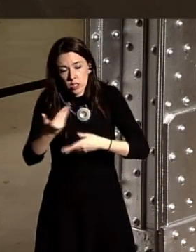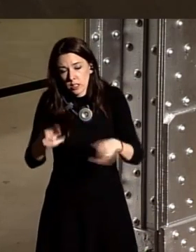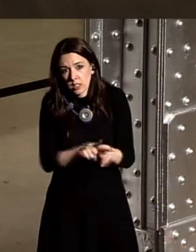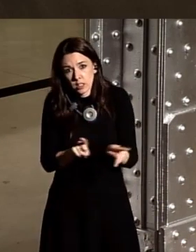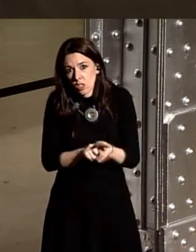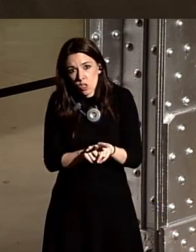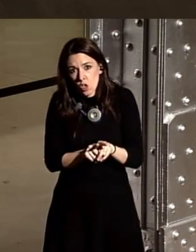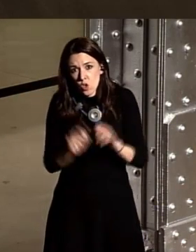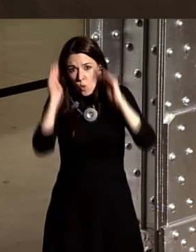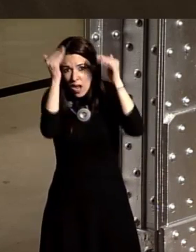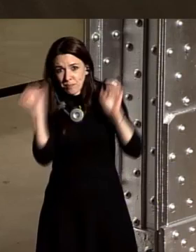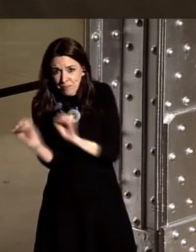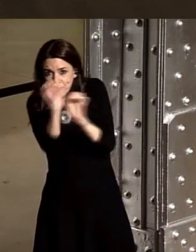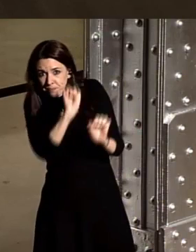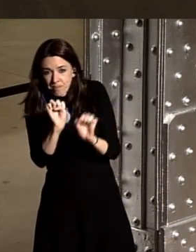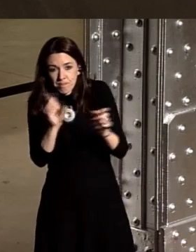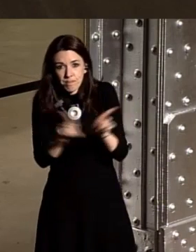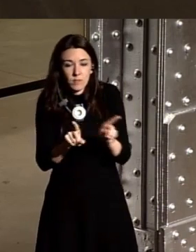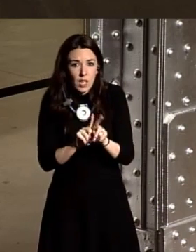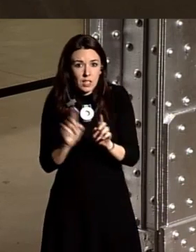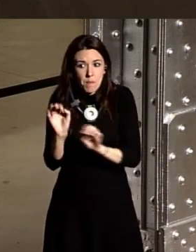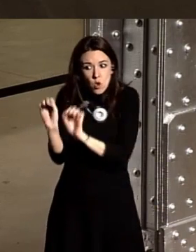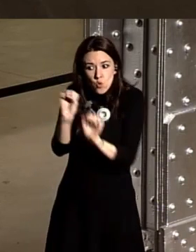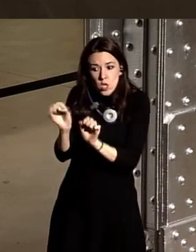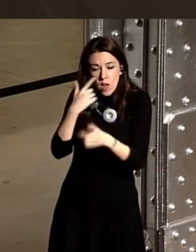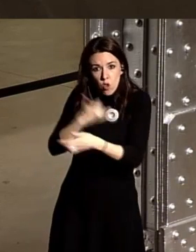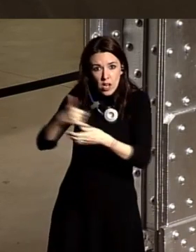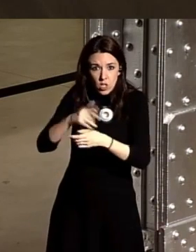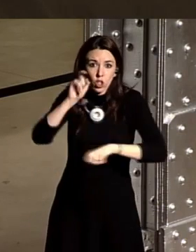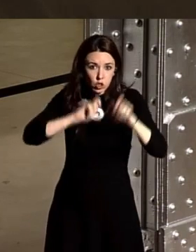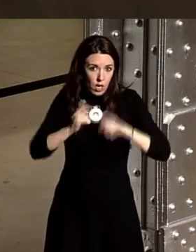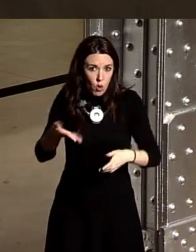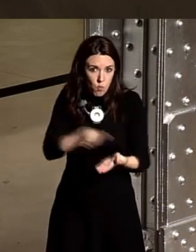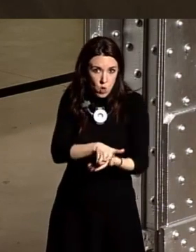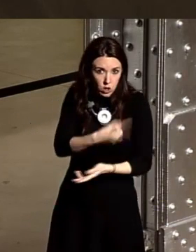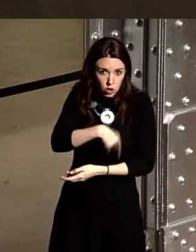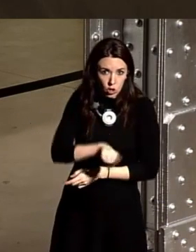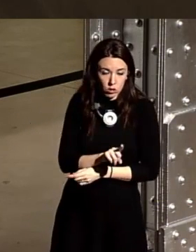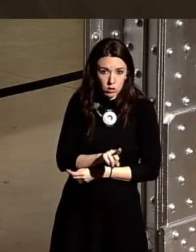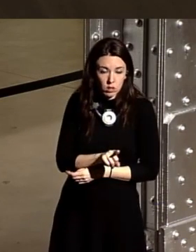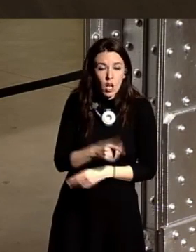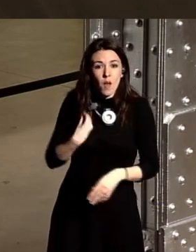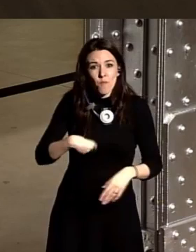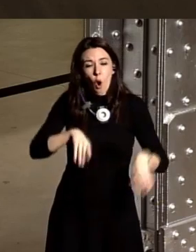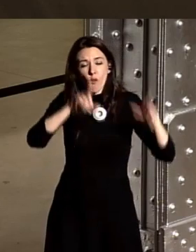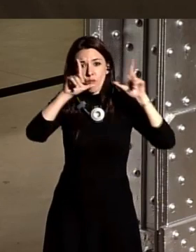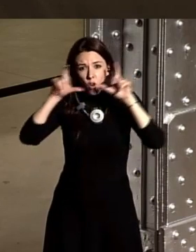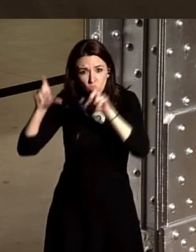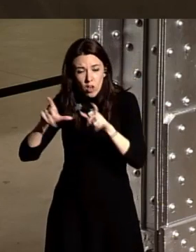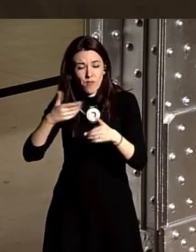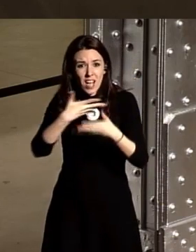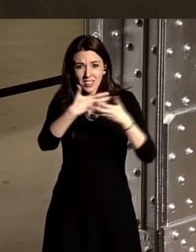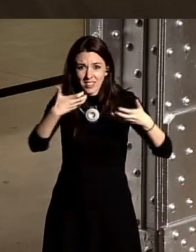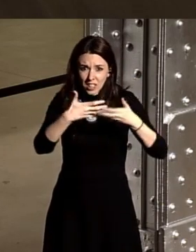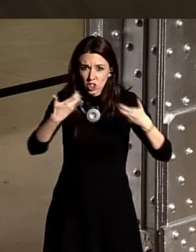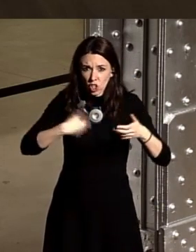pues poniéndonos a cubierto y cuidando a nuestros heridos y llorando a nuestros muertos. Y las fotografías y los textos ya